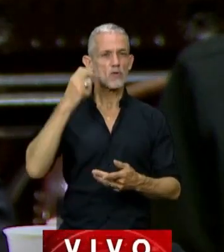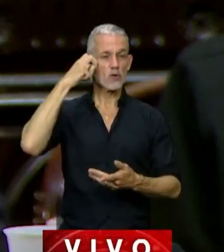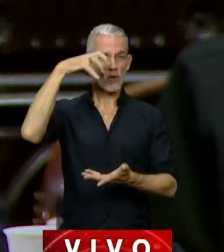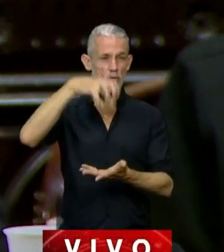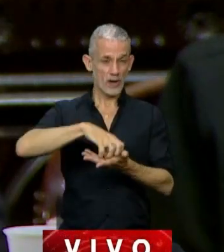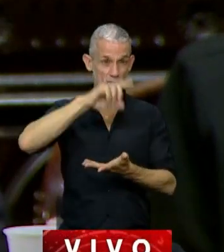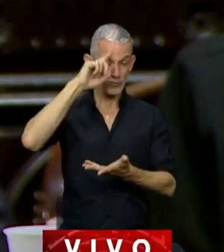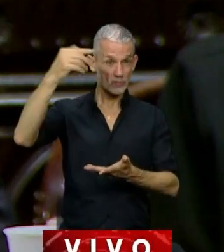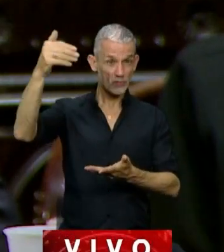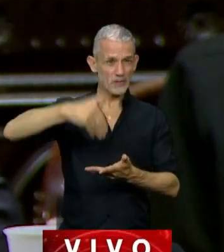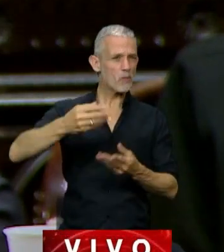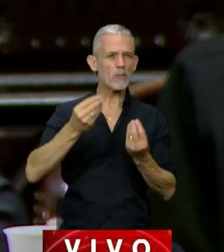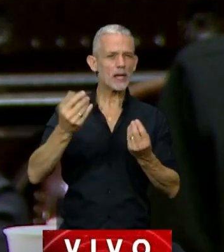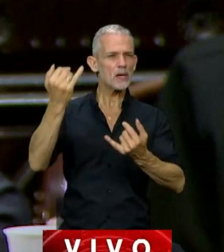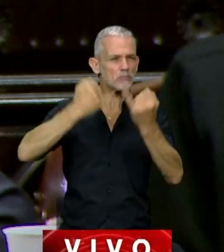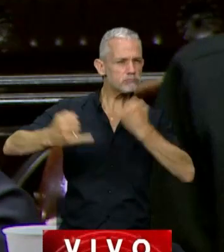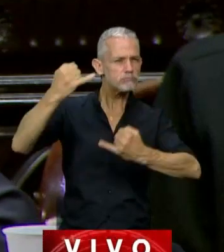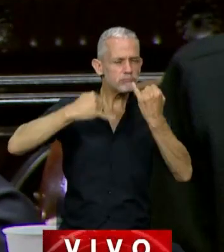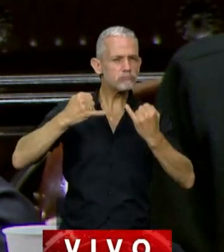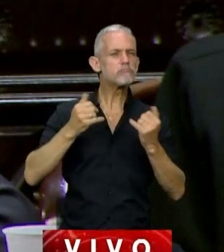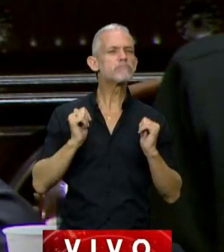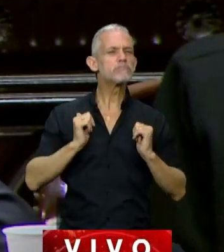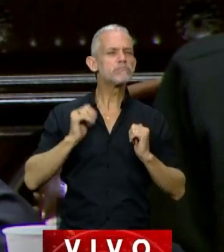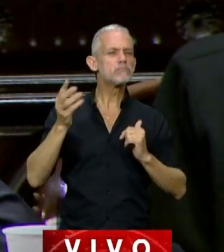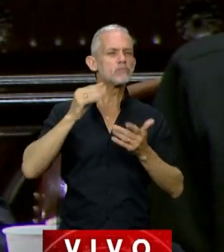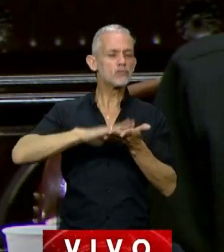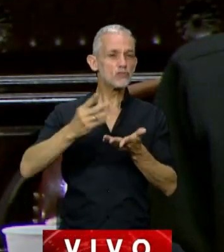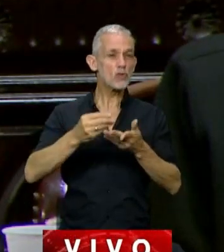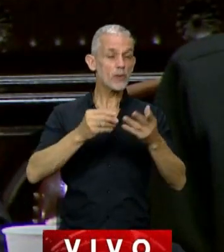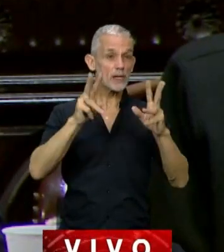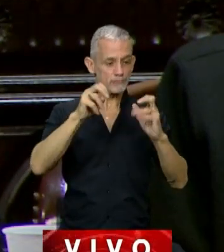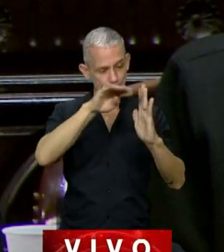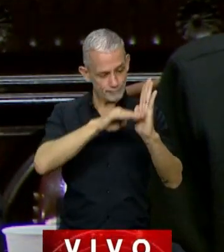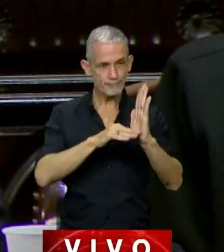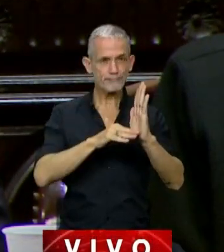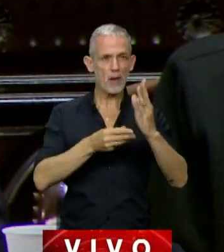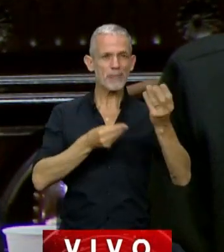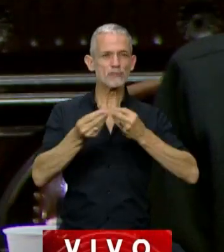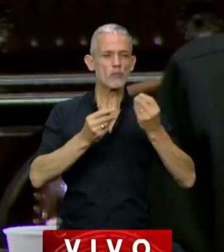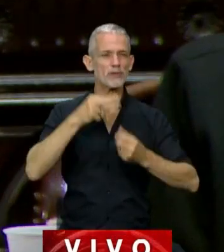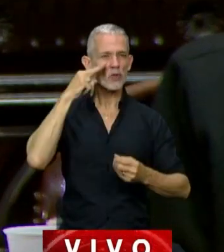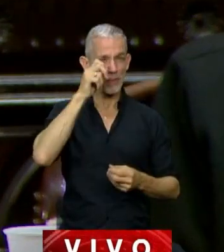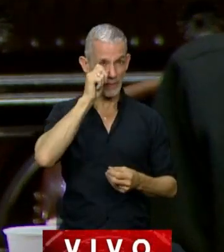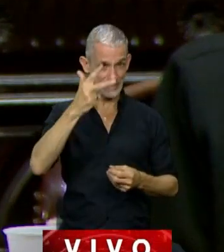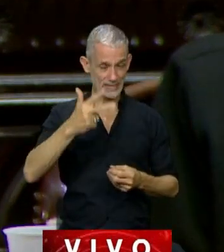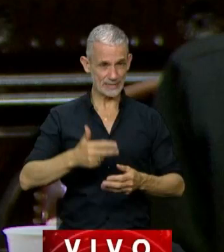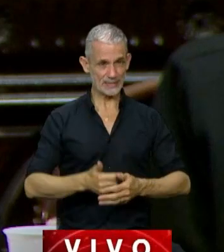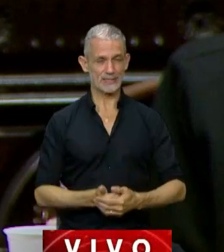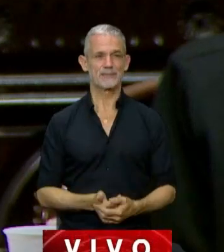Congreso Nacional para explicar los alcances del presupuesto 2023.